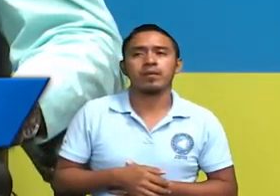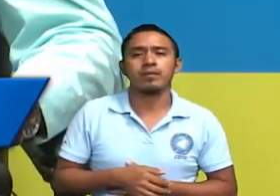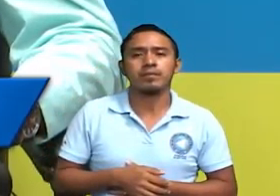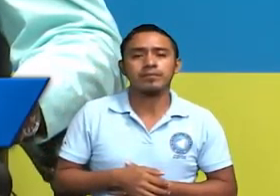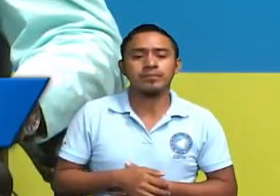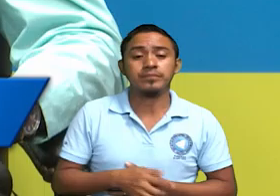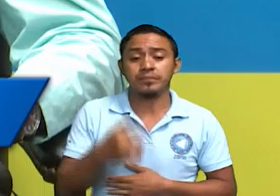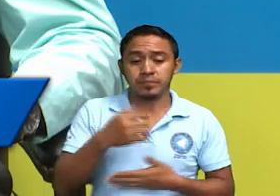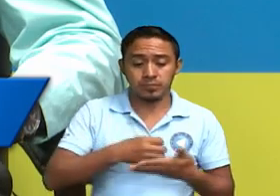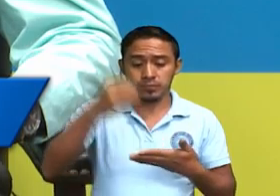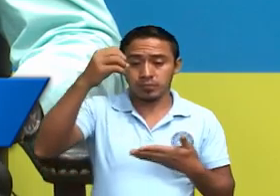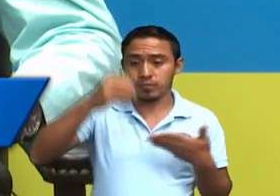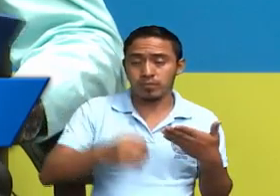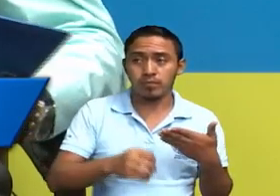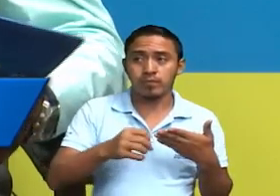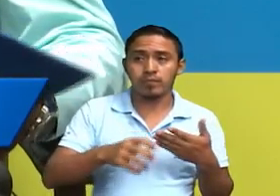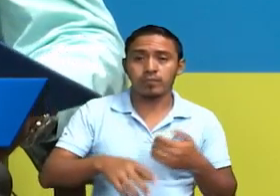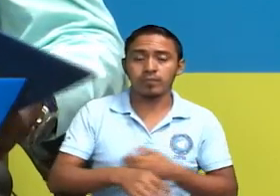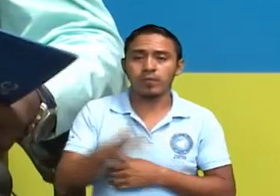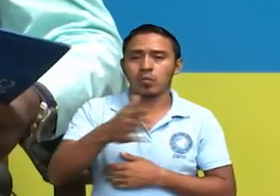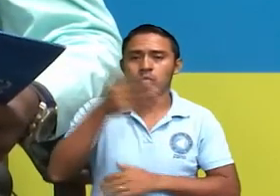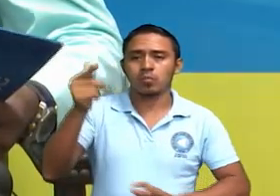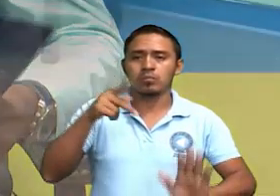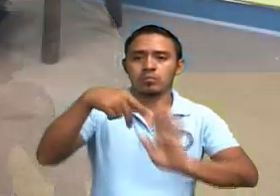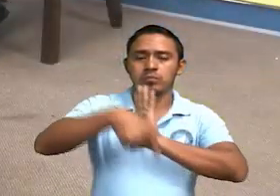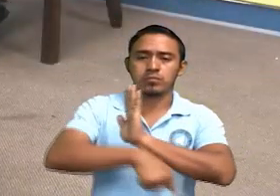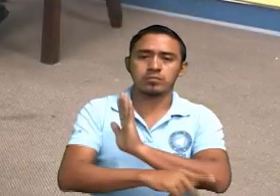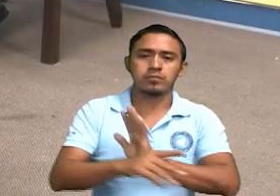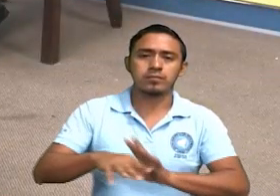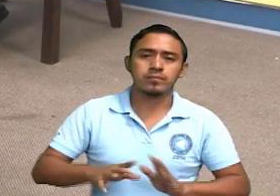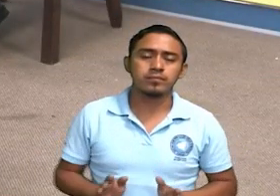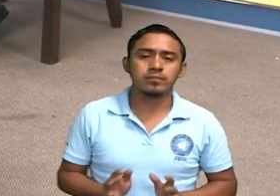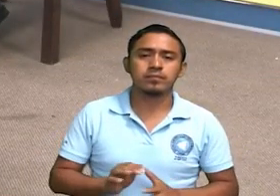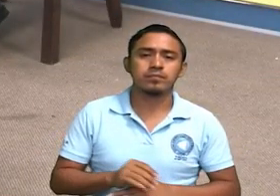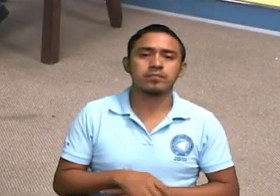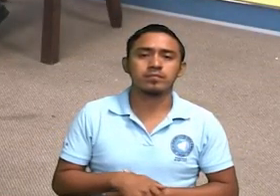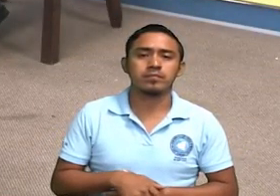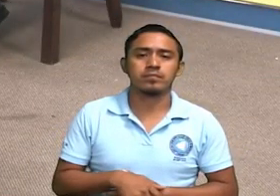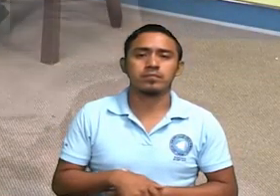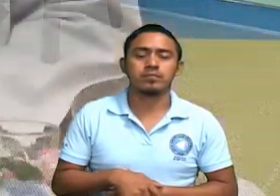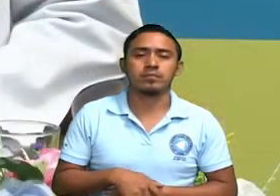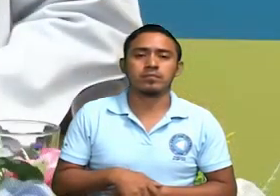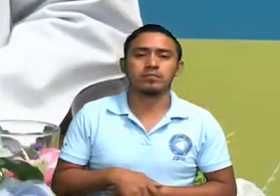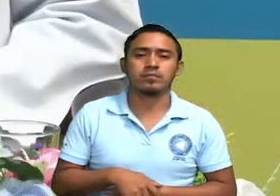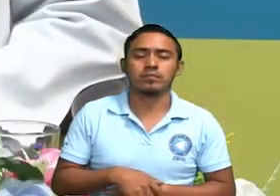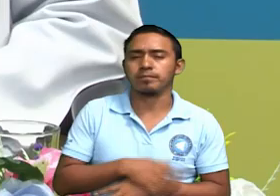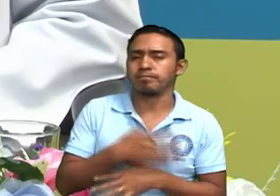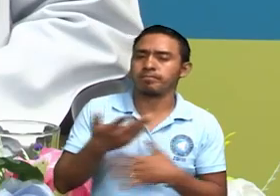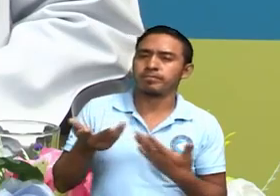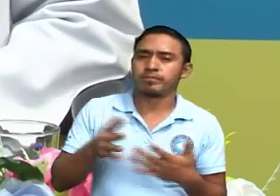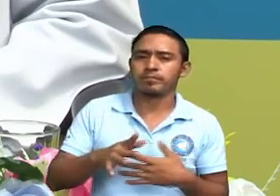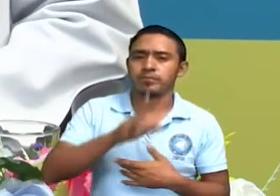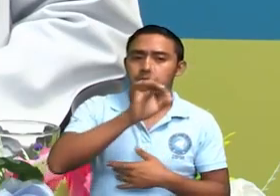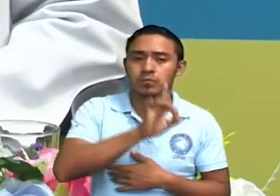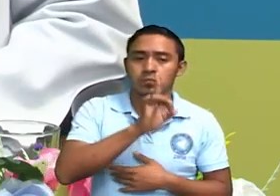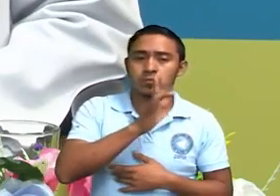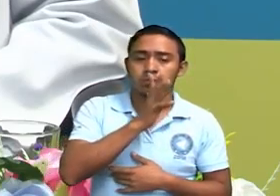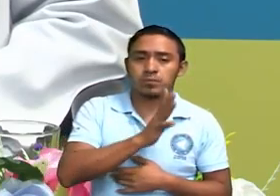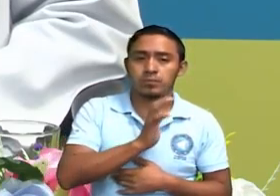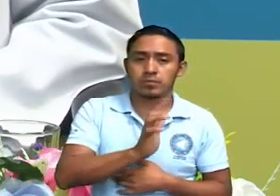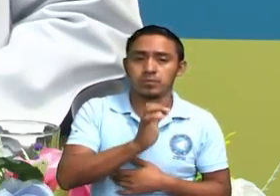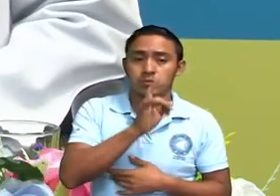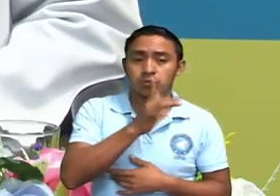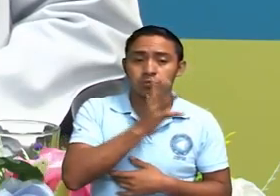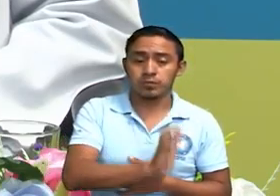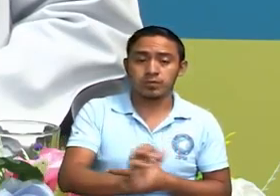según las estadísticas de otros países, es que se ha calculado de un niño en